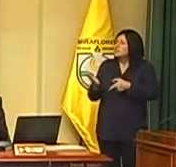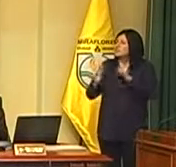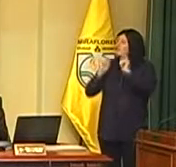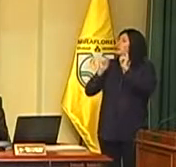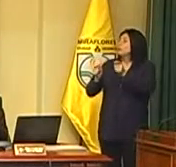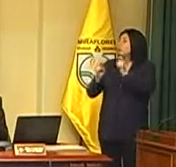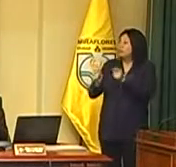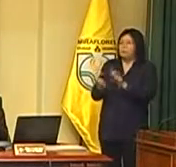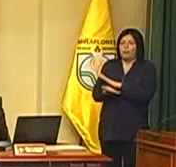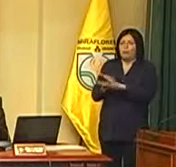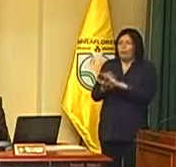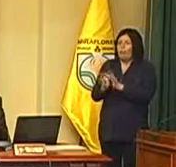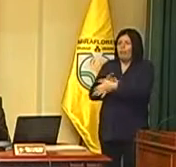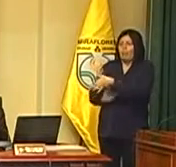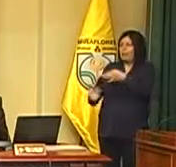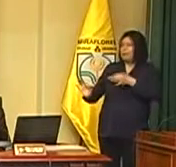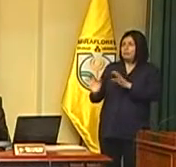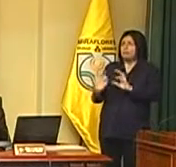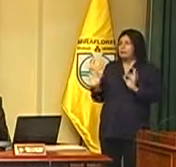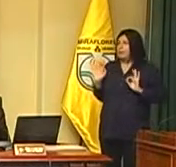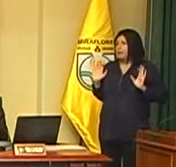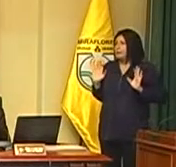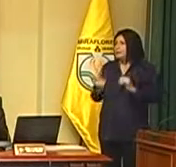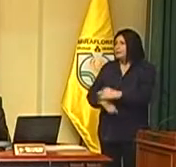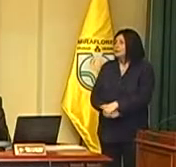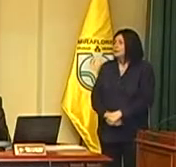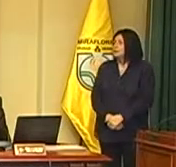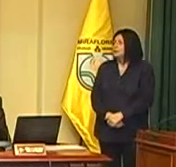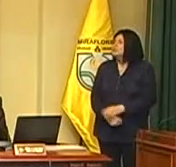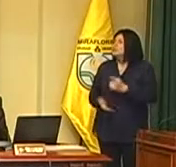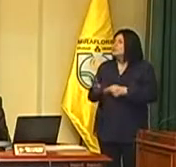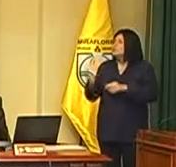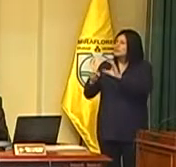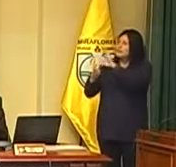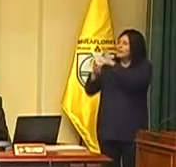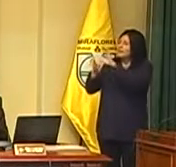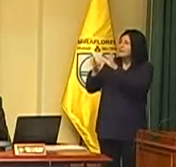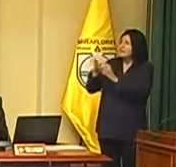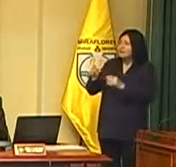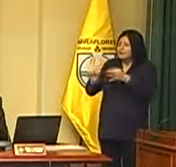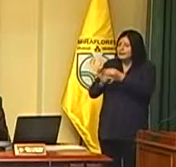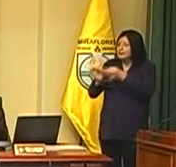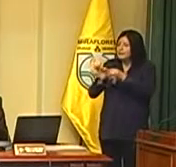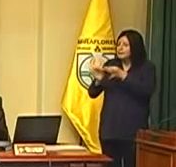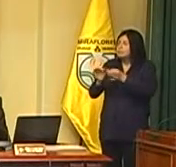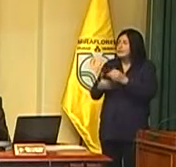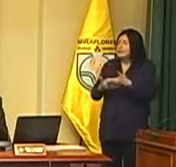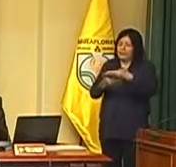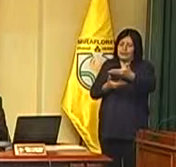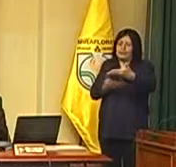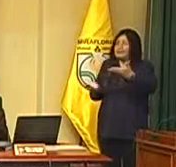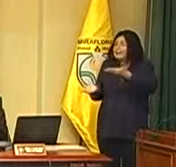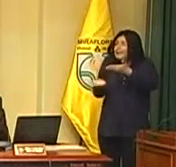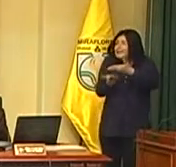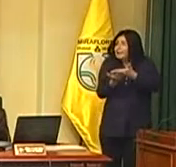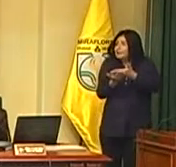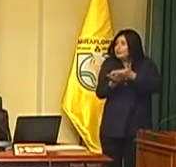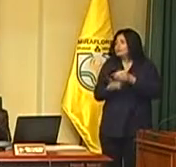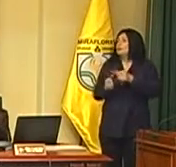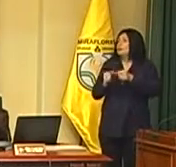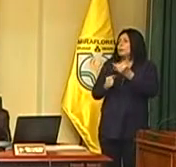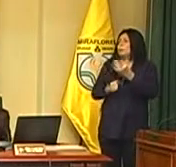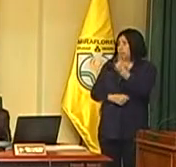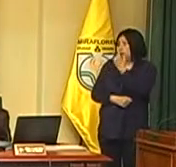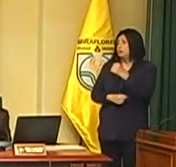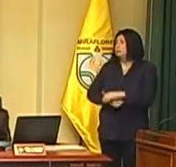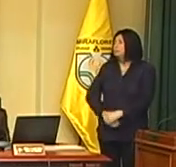una donación desinteresada y sin ninguna contraprestación, cuyas características se detallan en el anexo número 1 que forma parte del presente